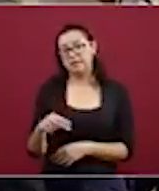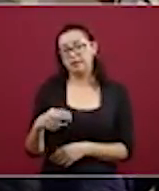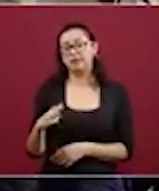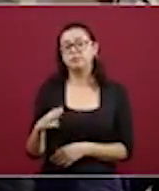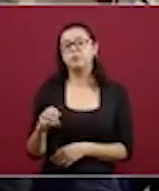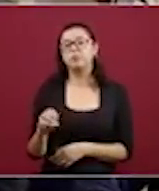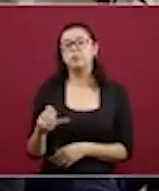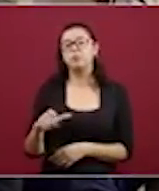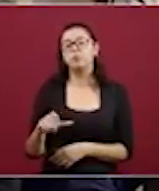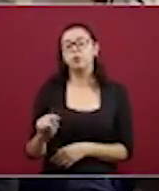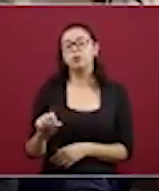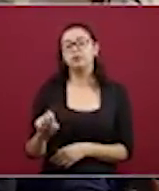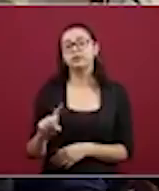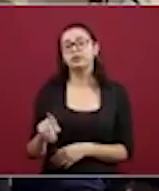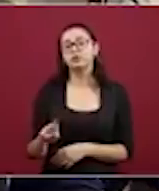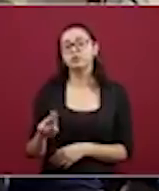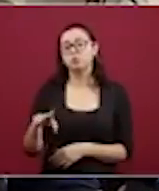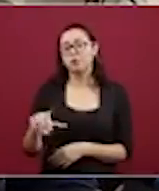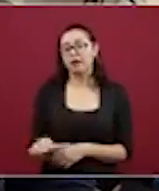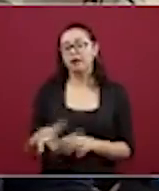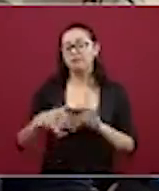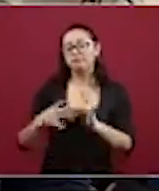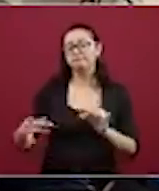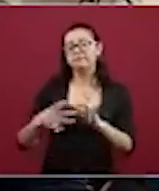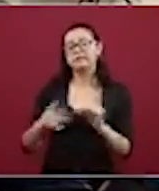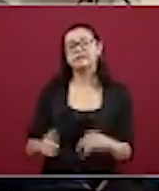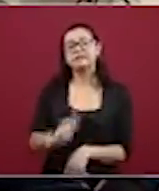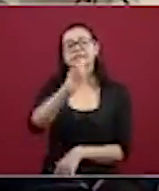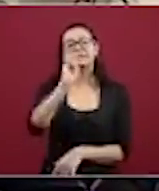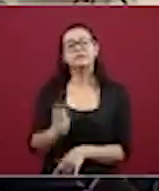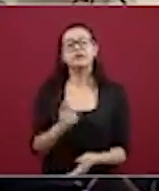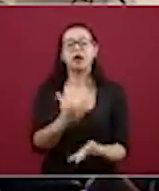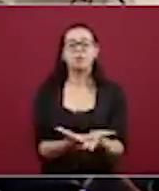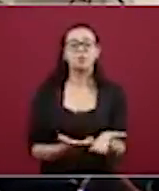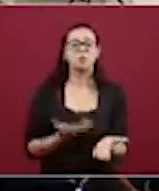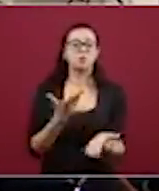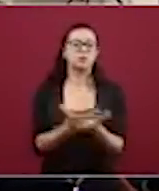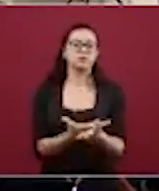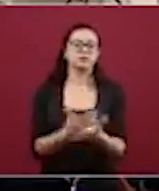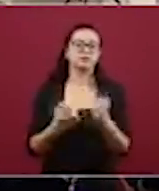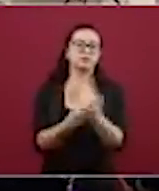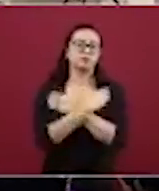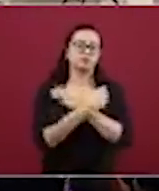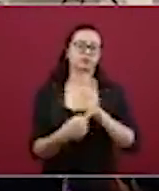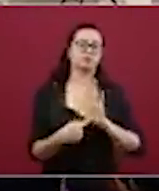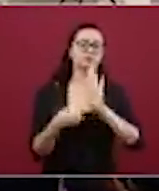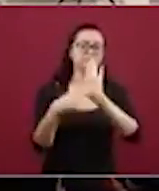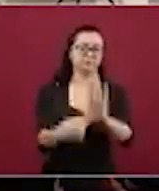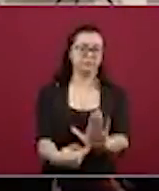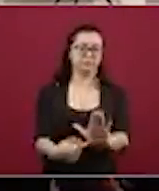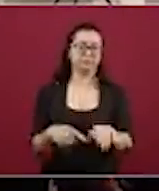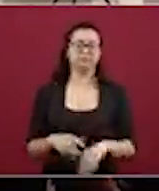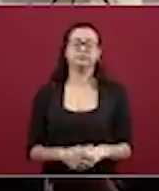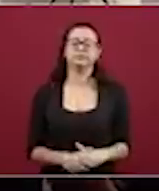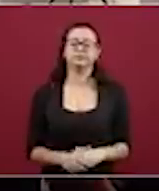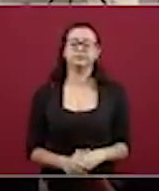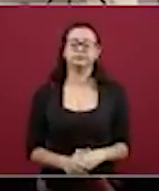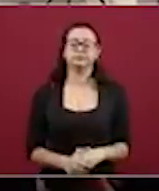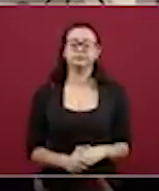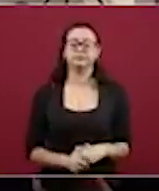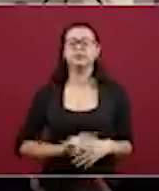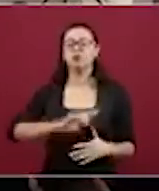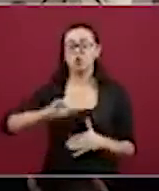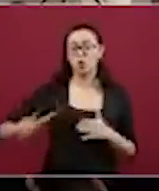puntos de la propuesta que se está haciendo y